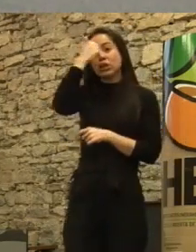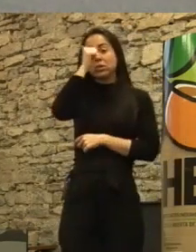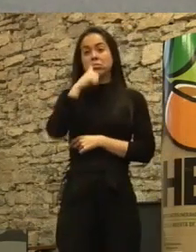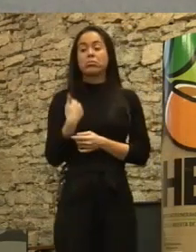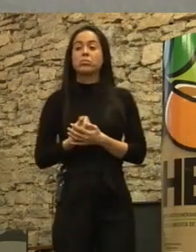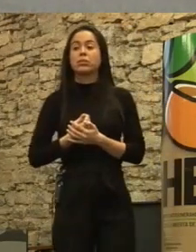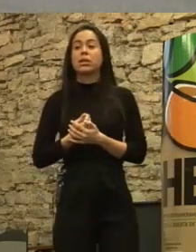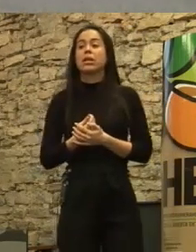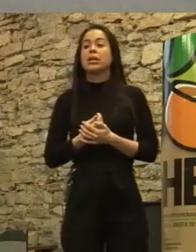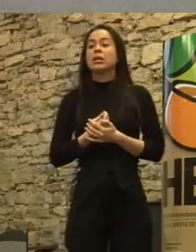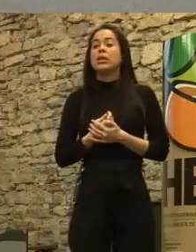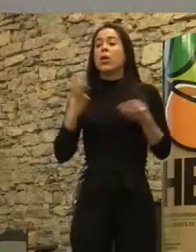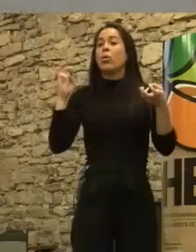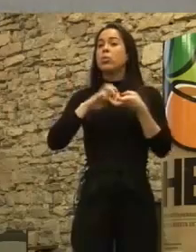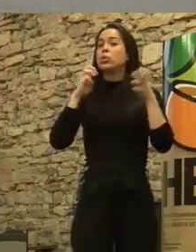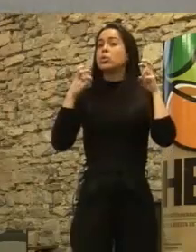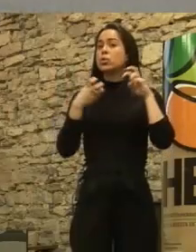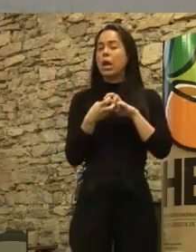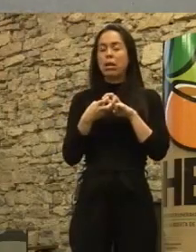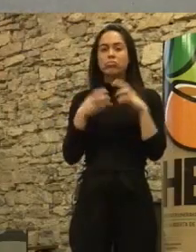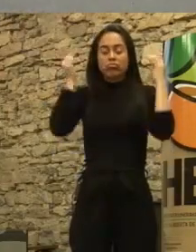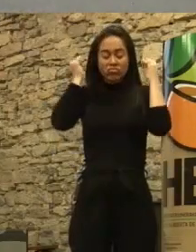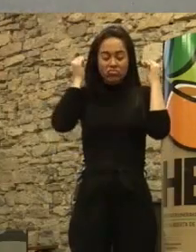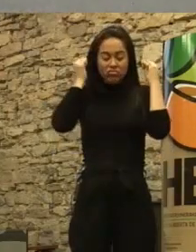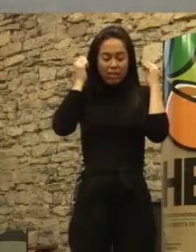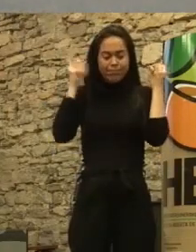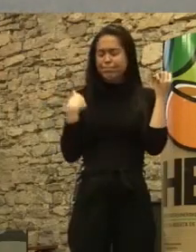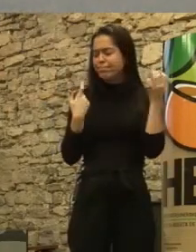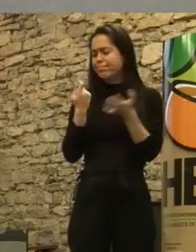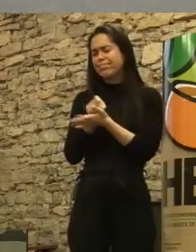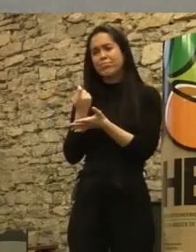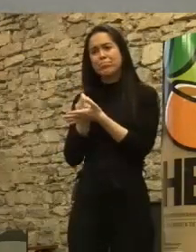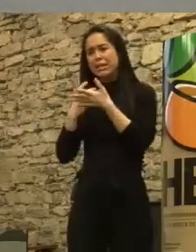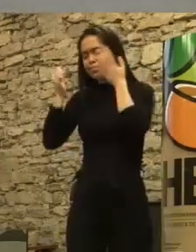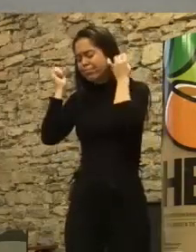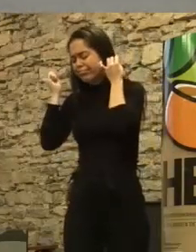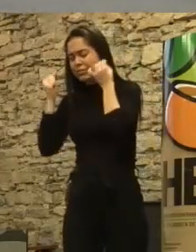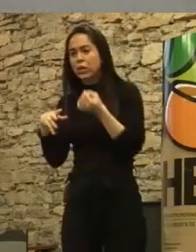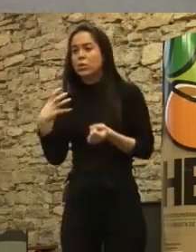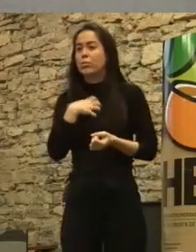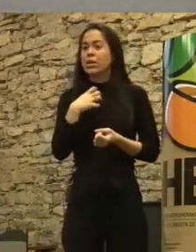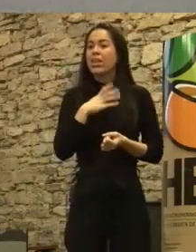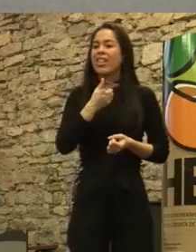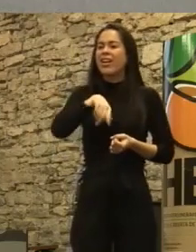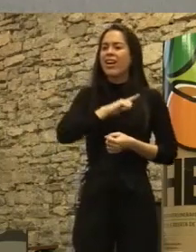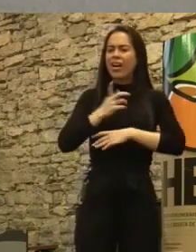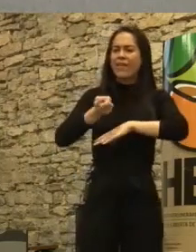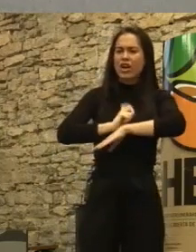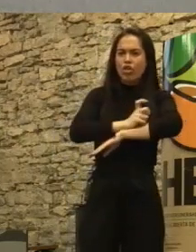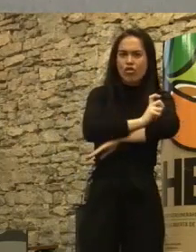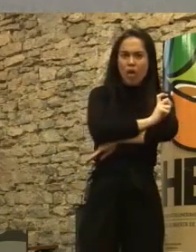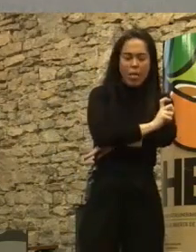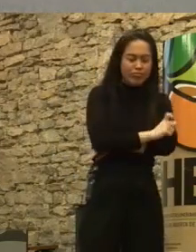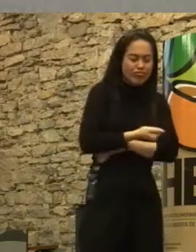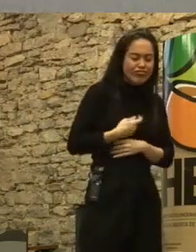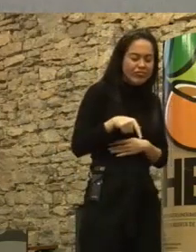su cuarto de Bruselas, para licenciarse y no tenía dinero para pagarse los estudios y les encantaban los roedores. Entonces, criaba roedores en su